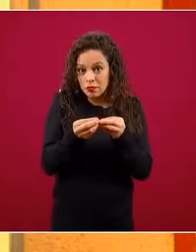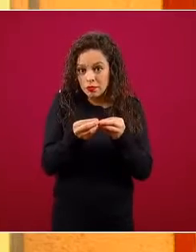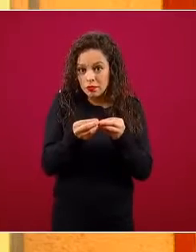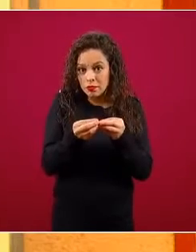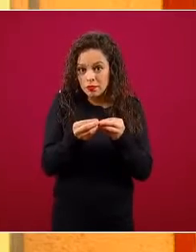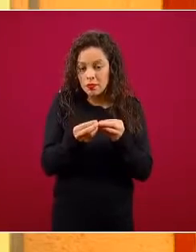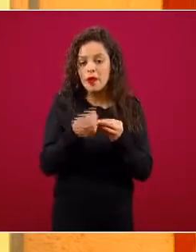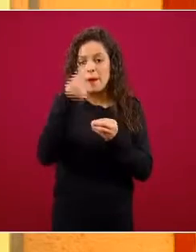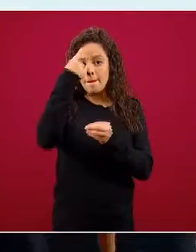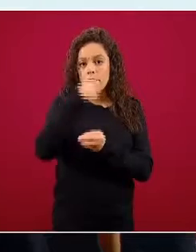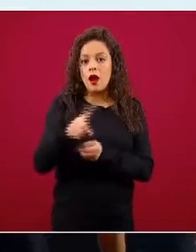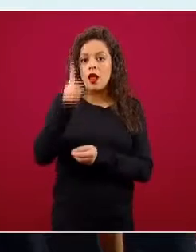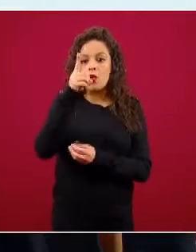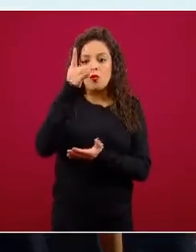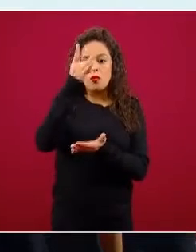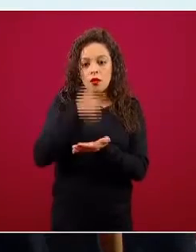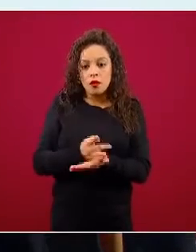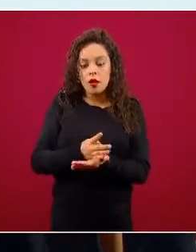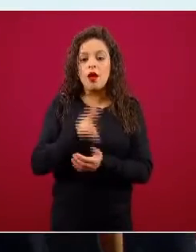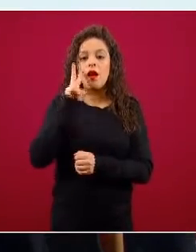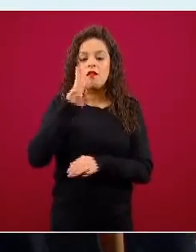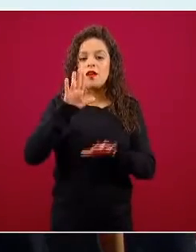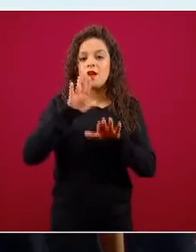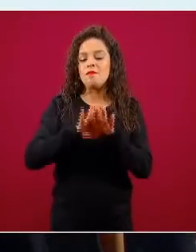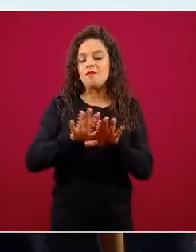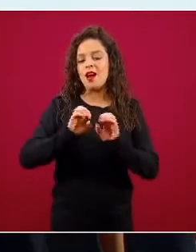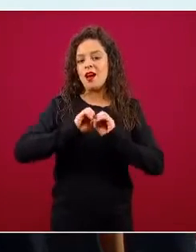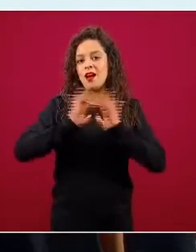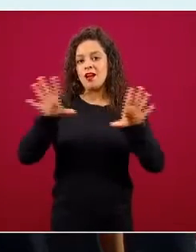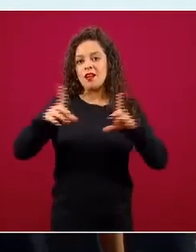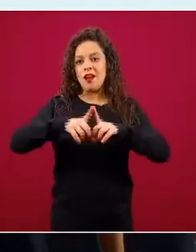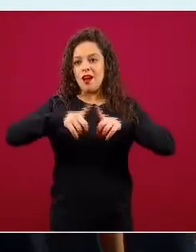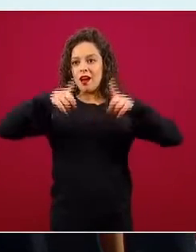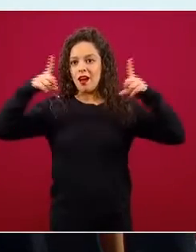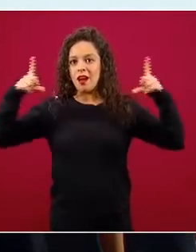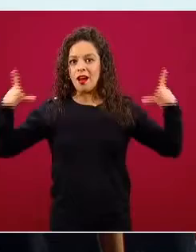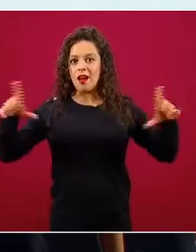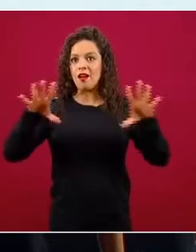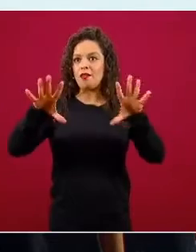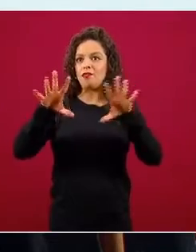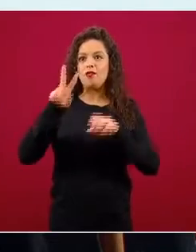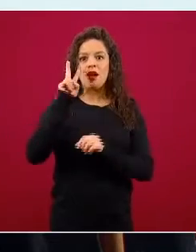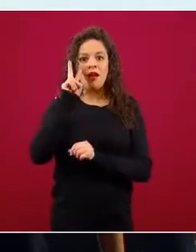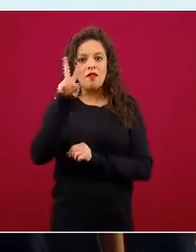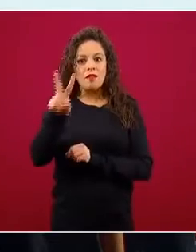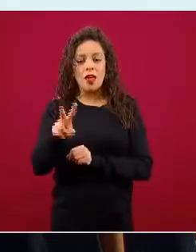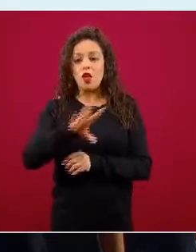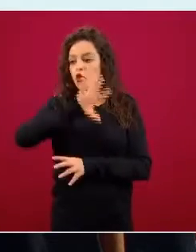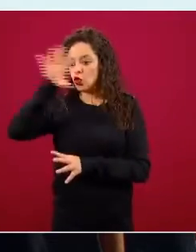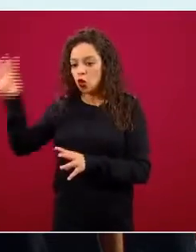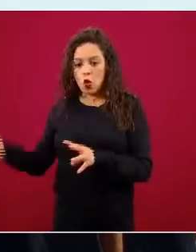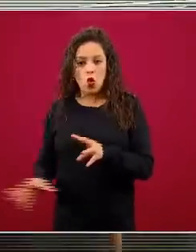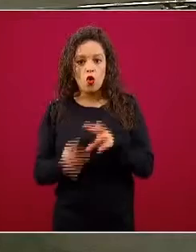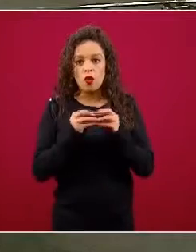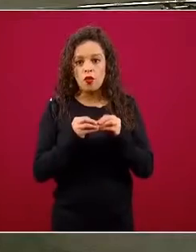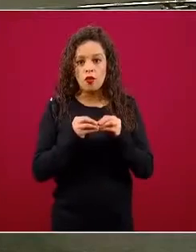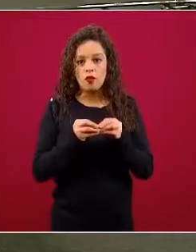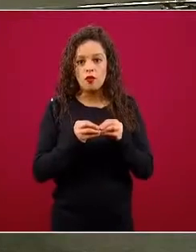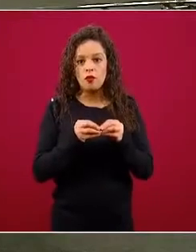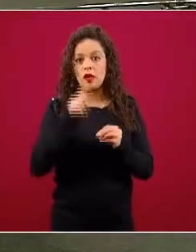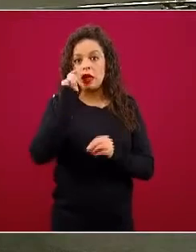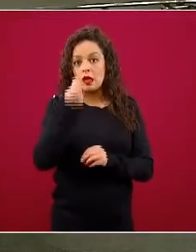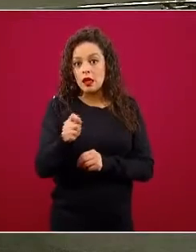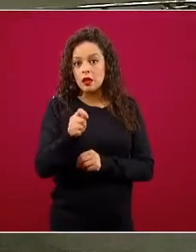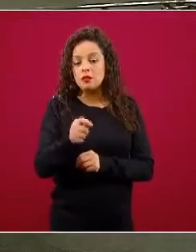una apreciación panorámica, comprensiva, integral de un fenómeno de salud como puede